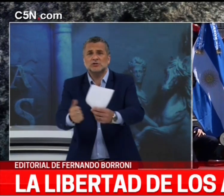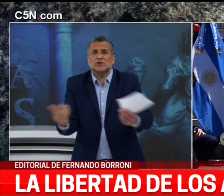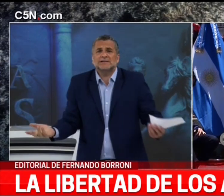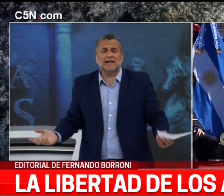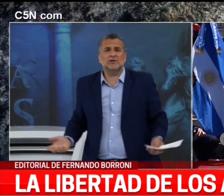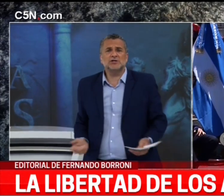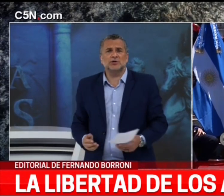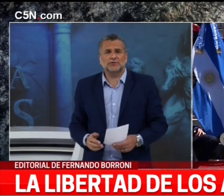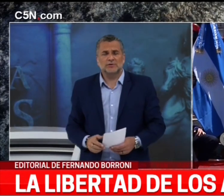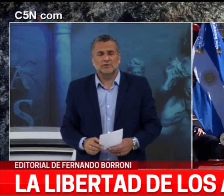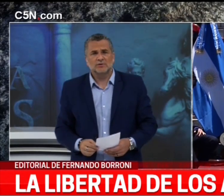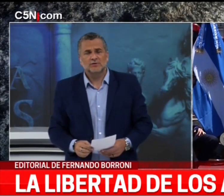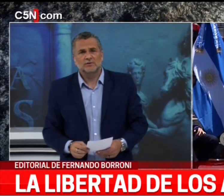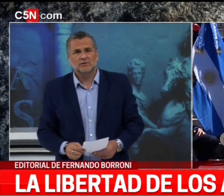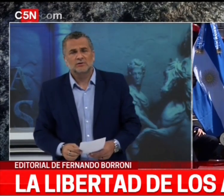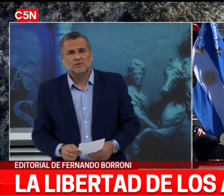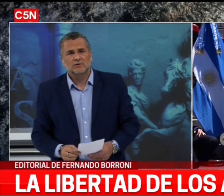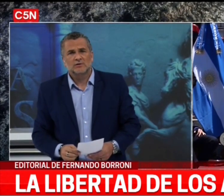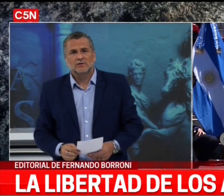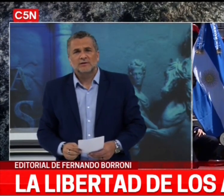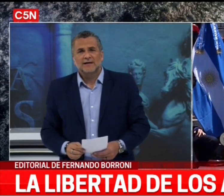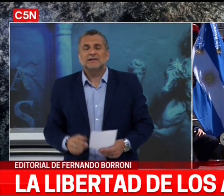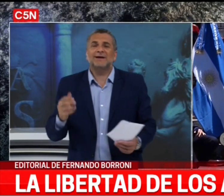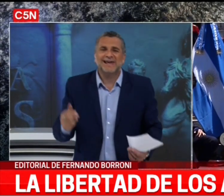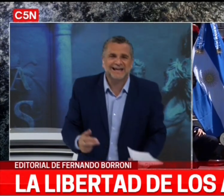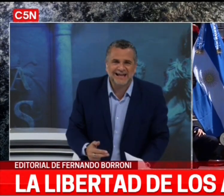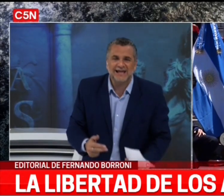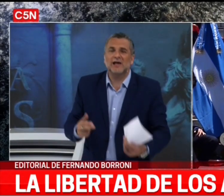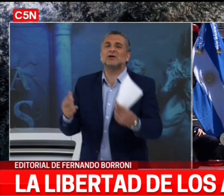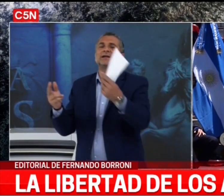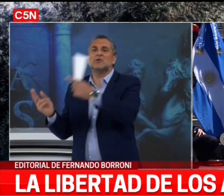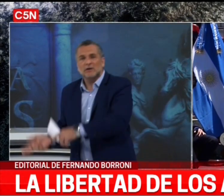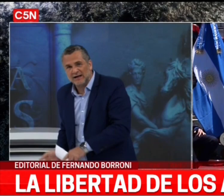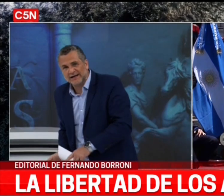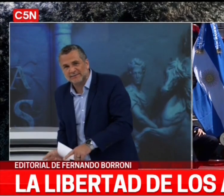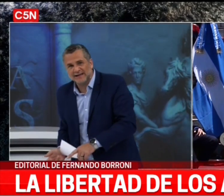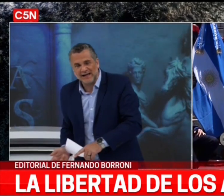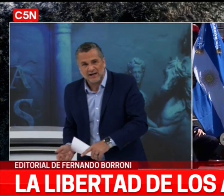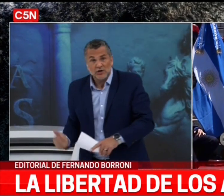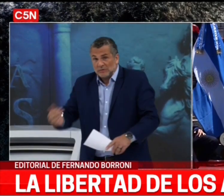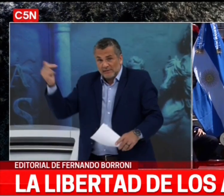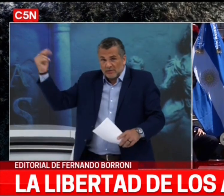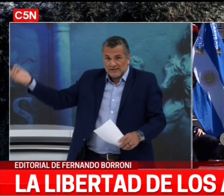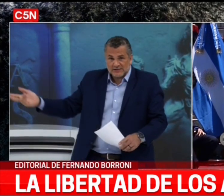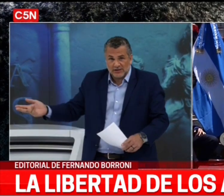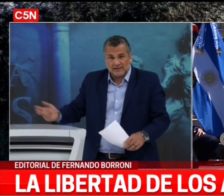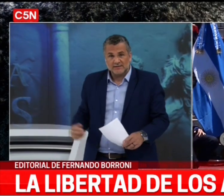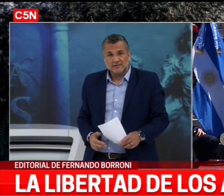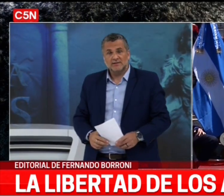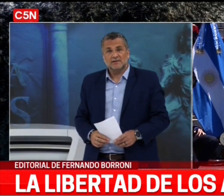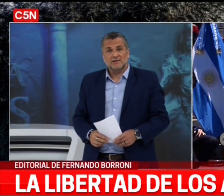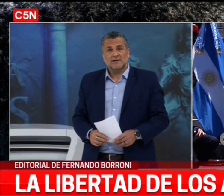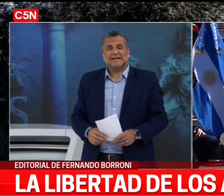es una tensión que instalaron ellos de verdad que creen que con el Dn que van a lrar Mañana no va a haber